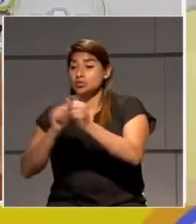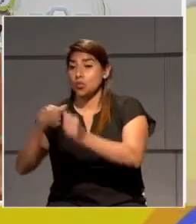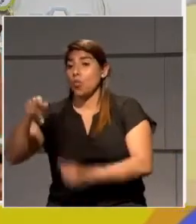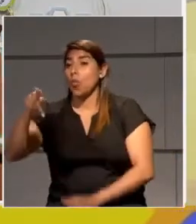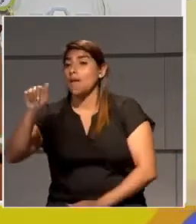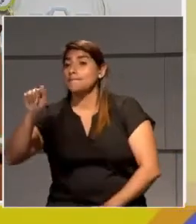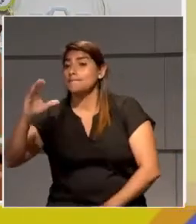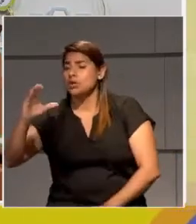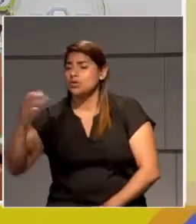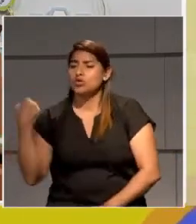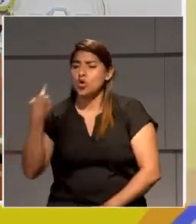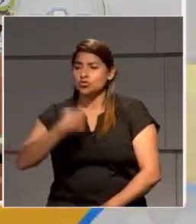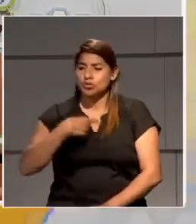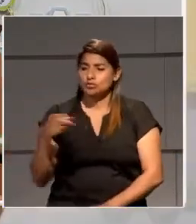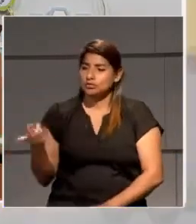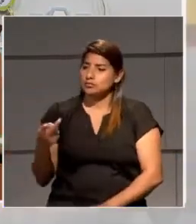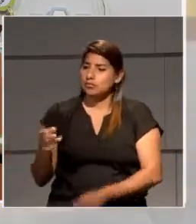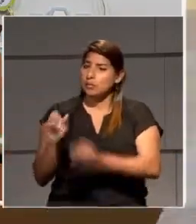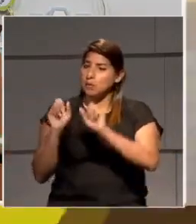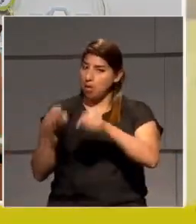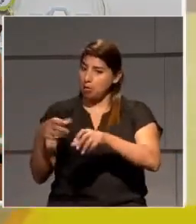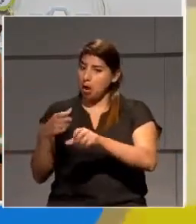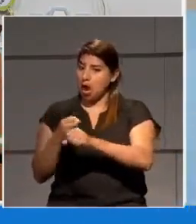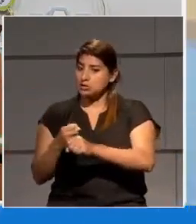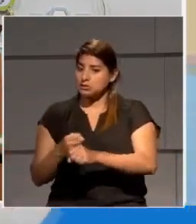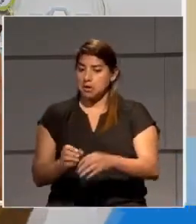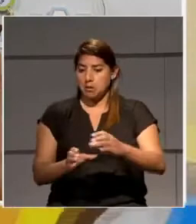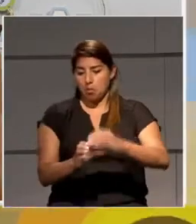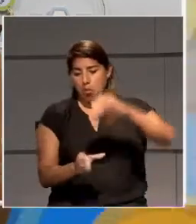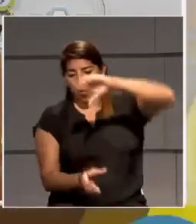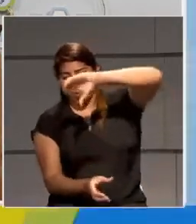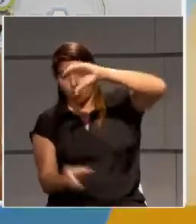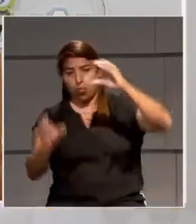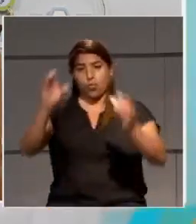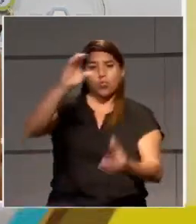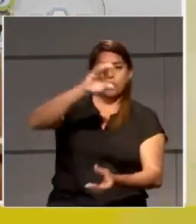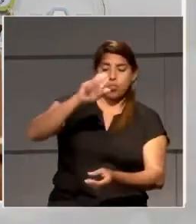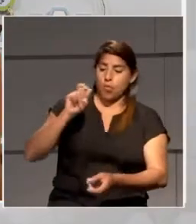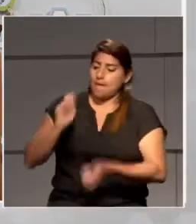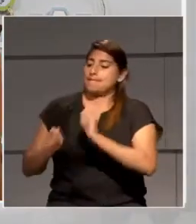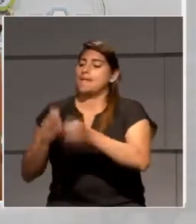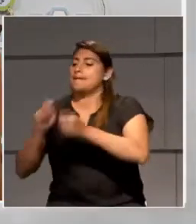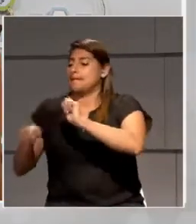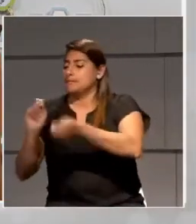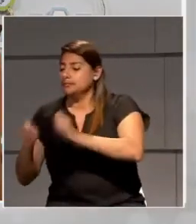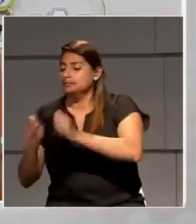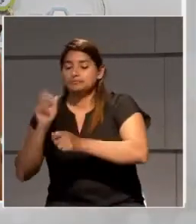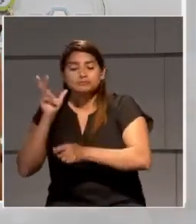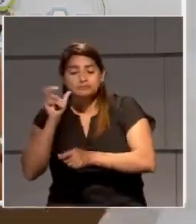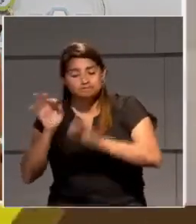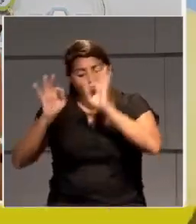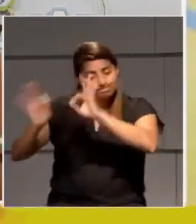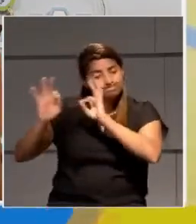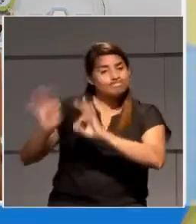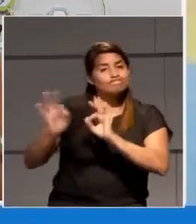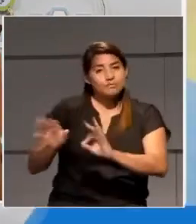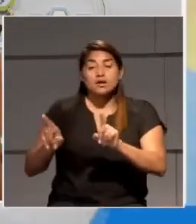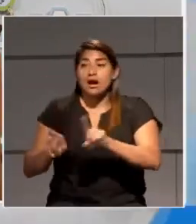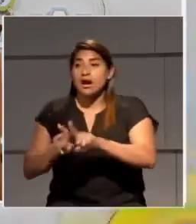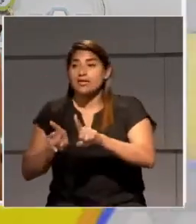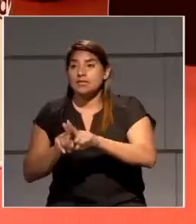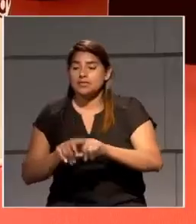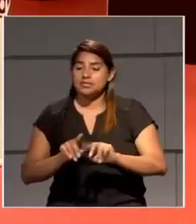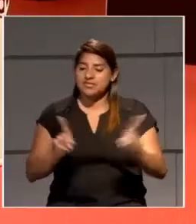a Nayu y a Pluk, ¿por qué vamos a hacer la excepción nosotros? Si tenemos un palo de lluvia, si tenemos una batería que suena súper bien,